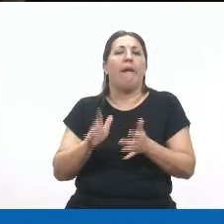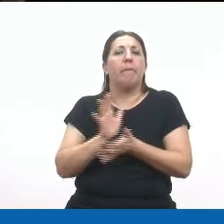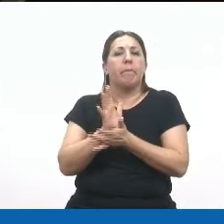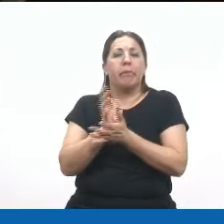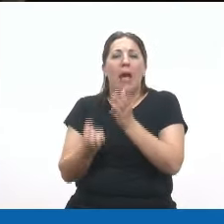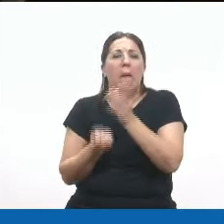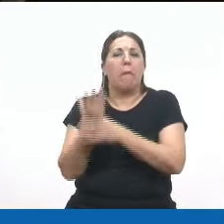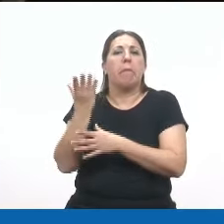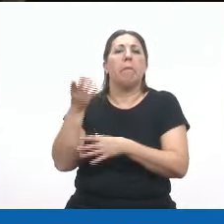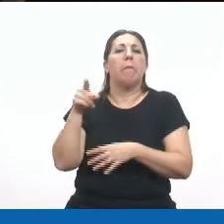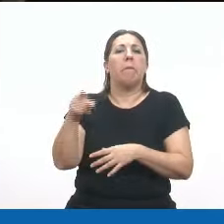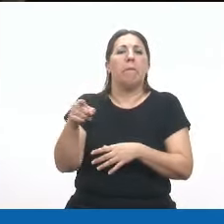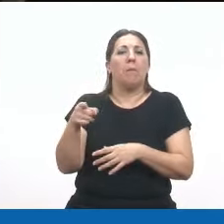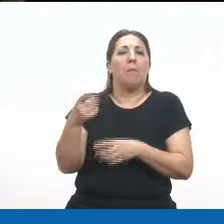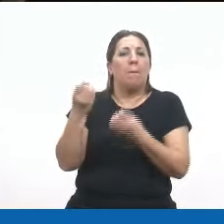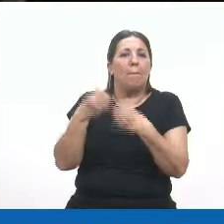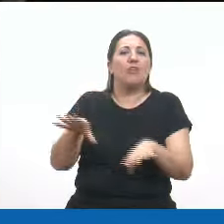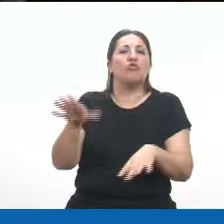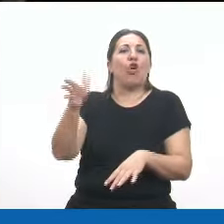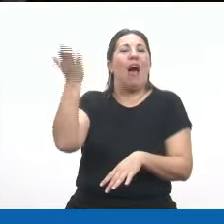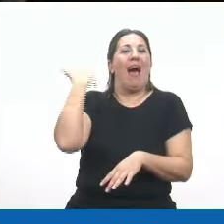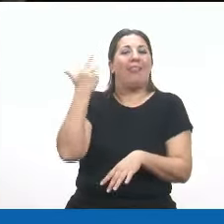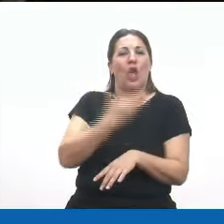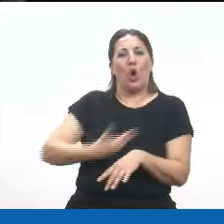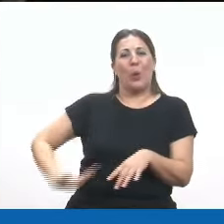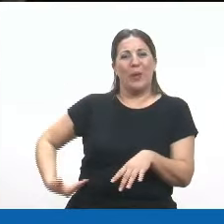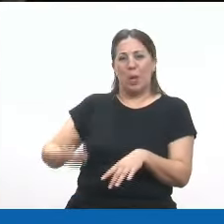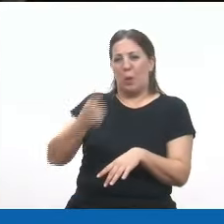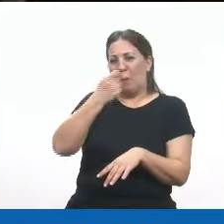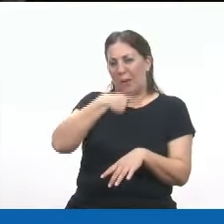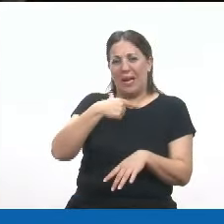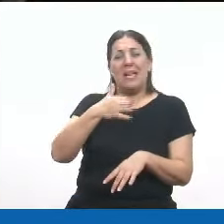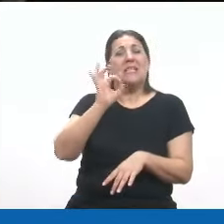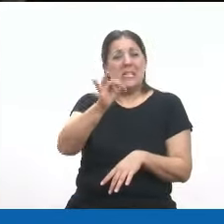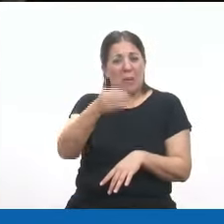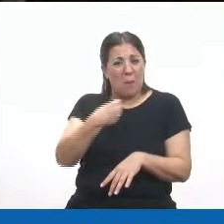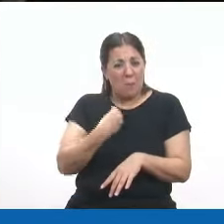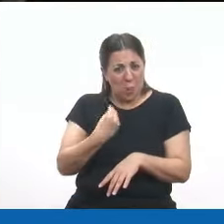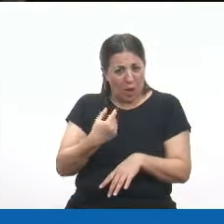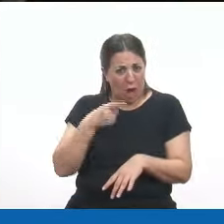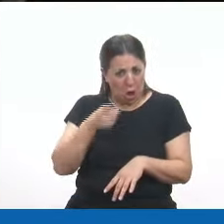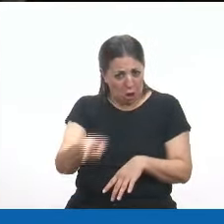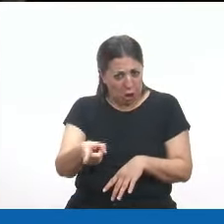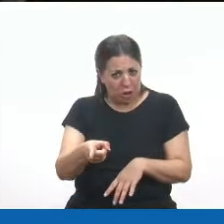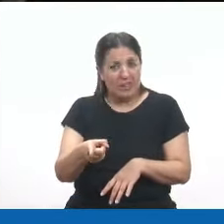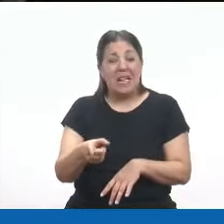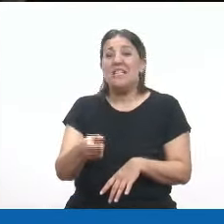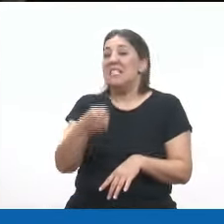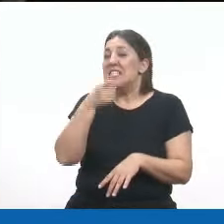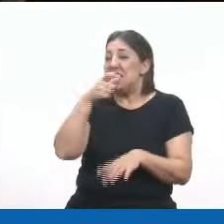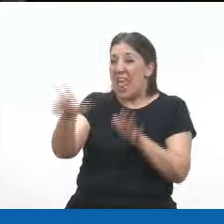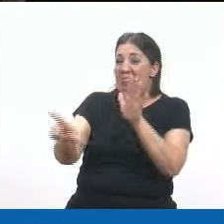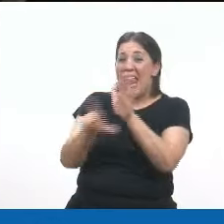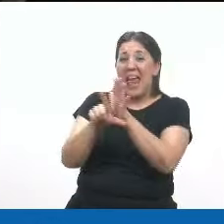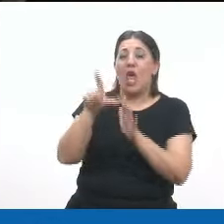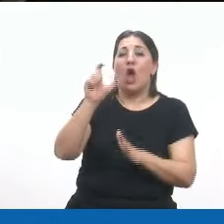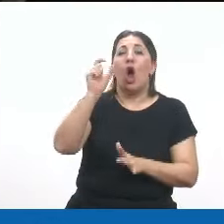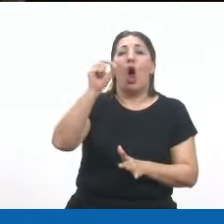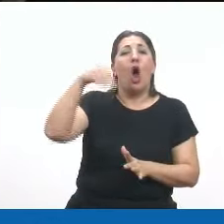que gobernó macri y sabe por qué estoy en contra y porque si hay una ley omnius hay gato